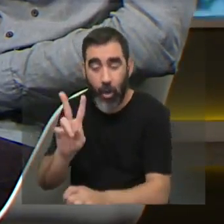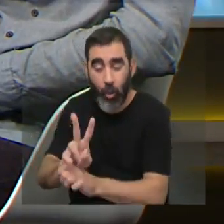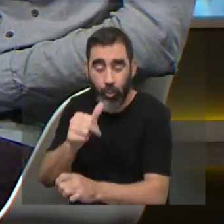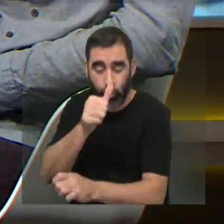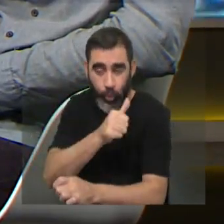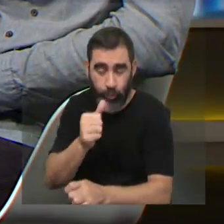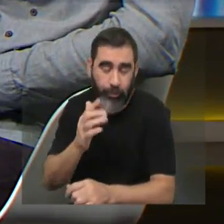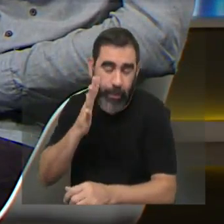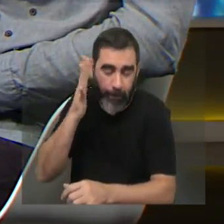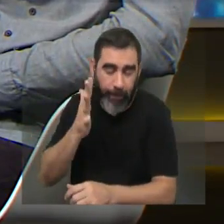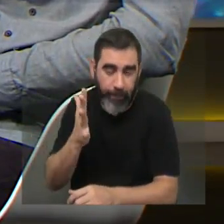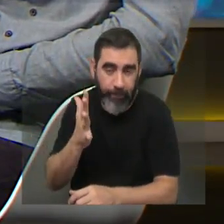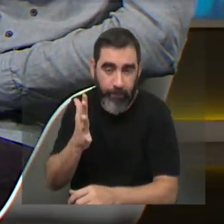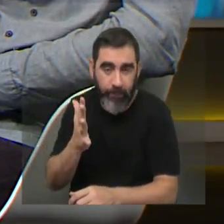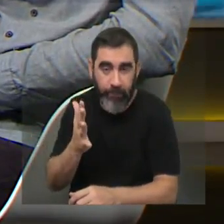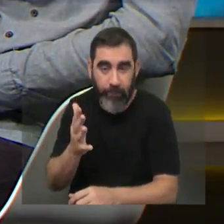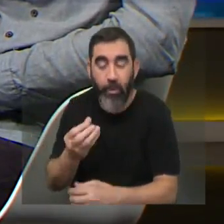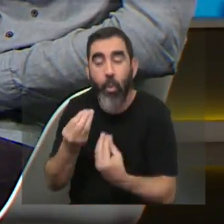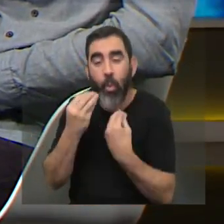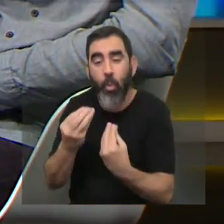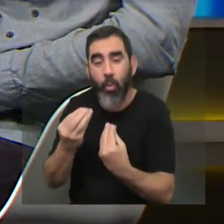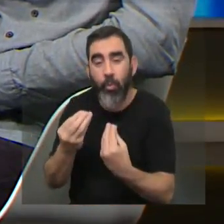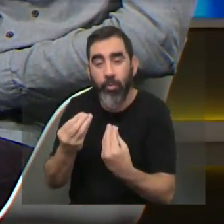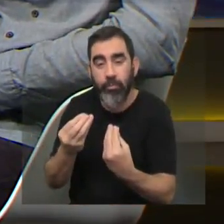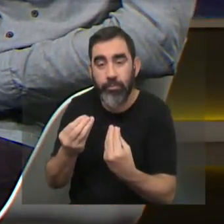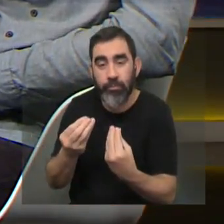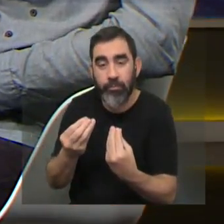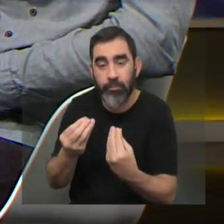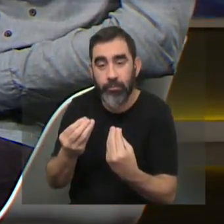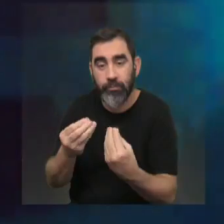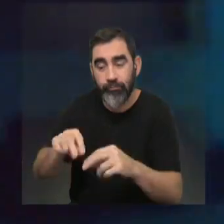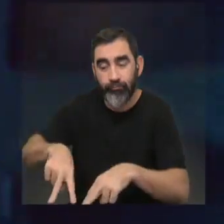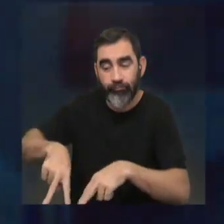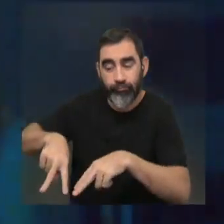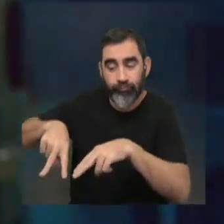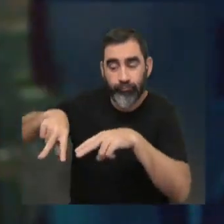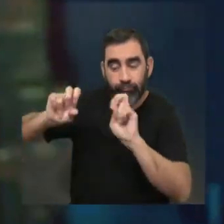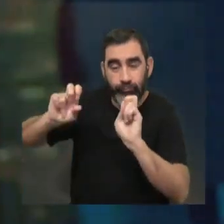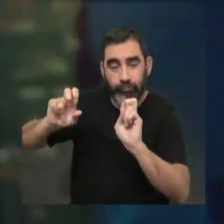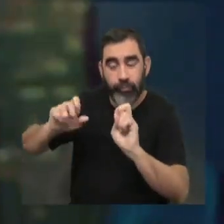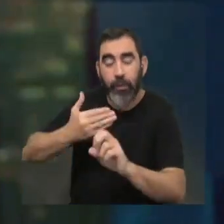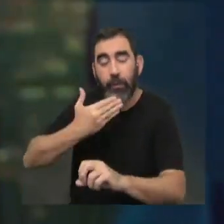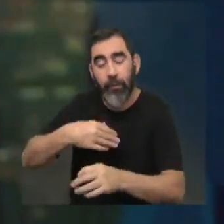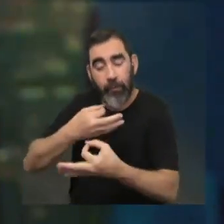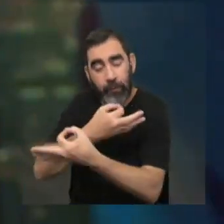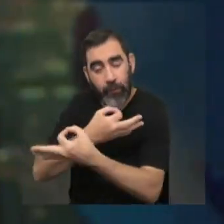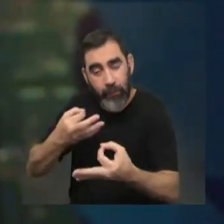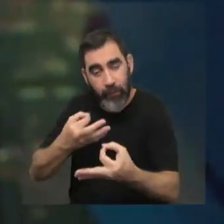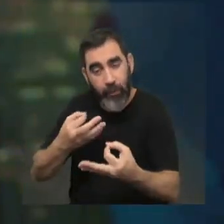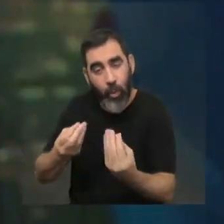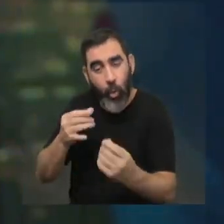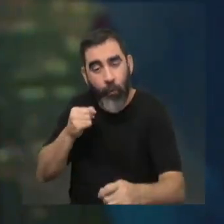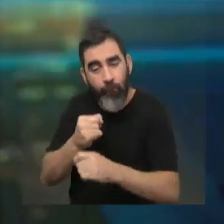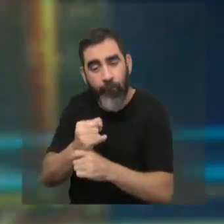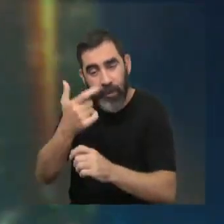resuelto. Lo que vos comentaste, ¿cómo debagueamos, en un sentido general de la palabra, para entender en qué falló